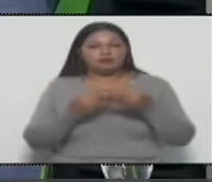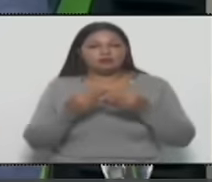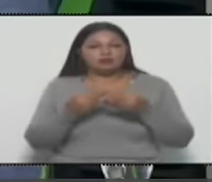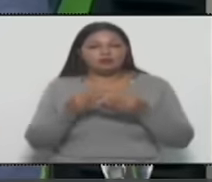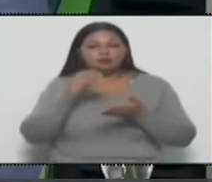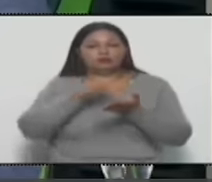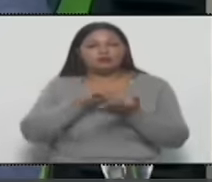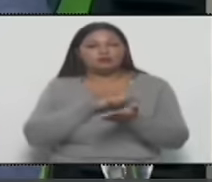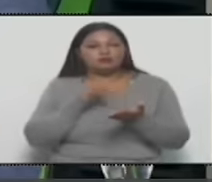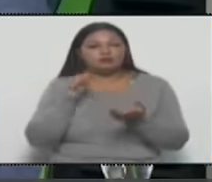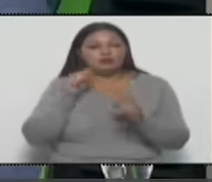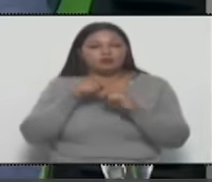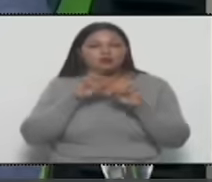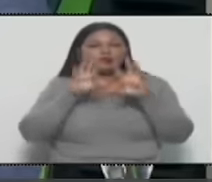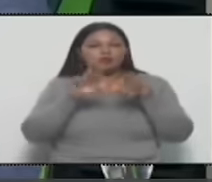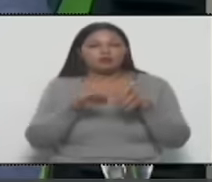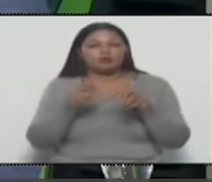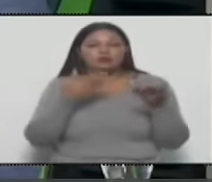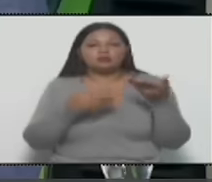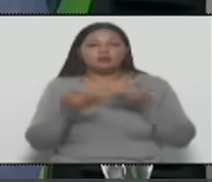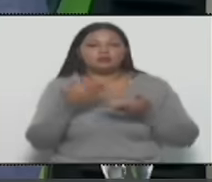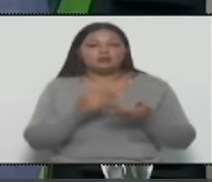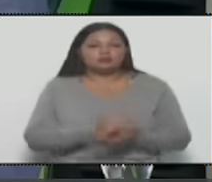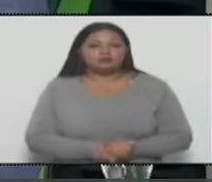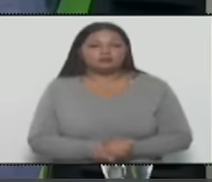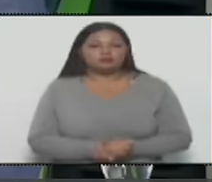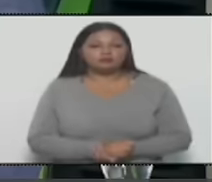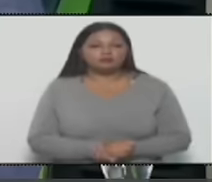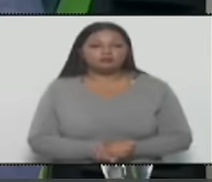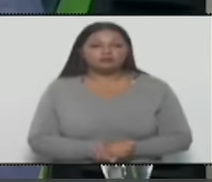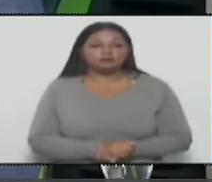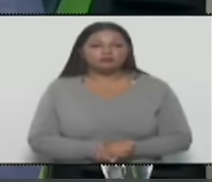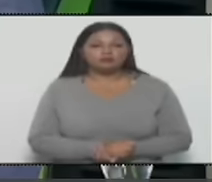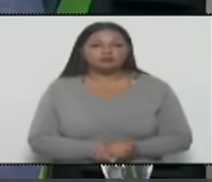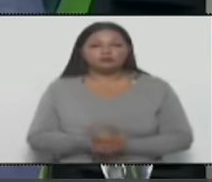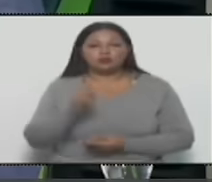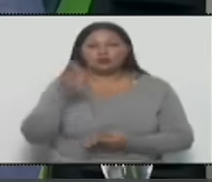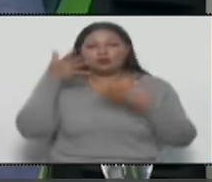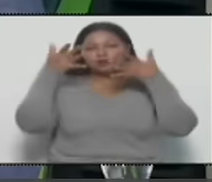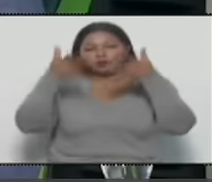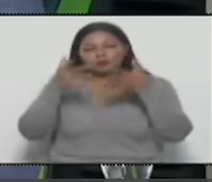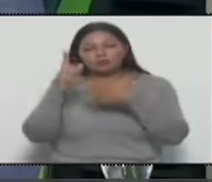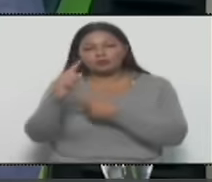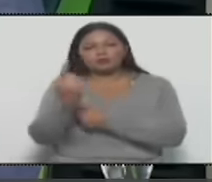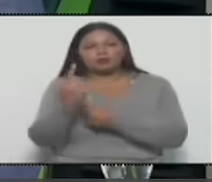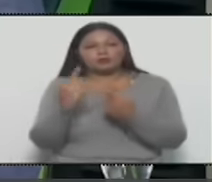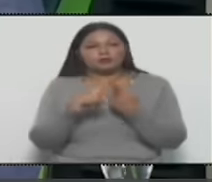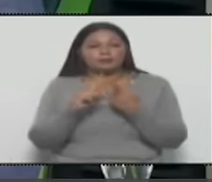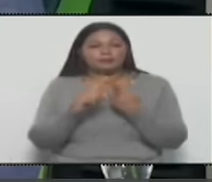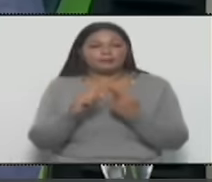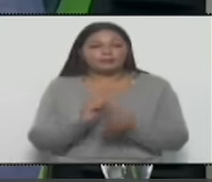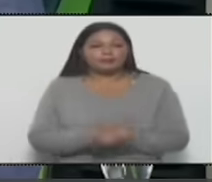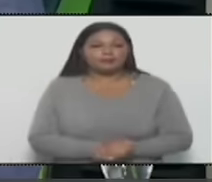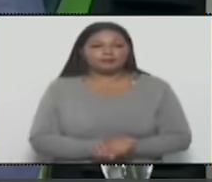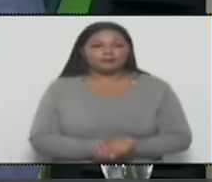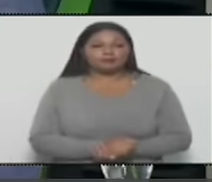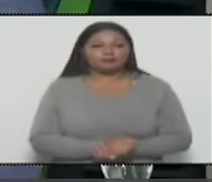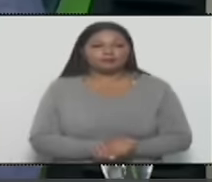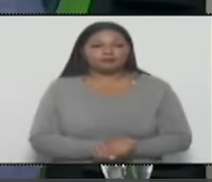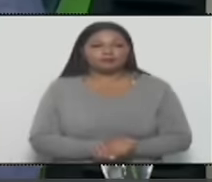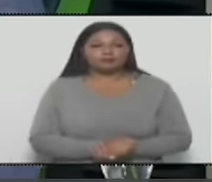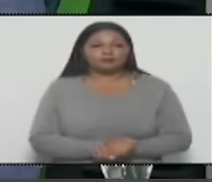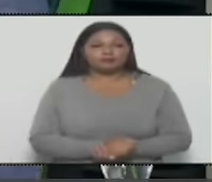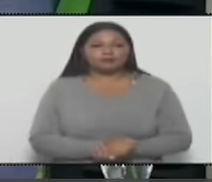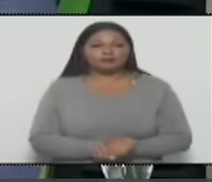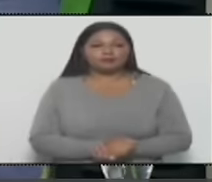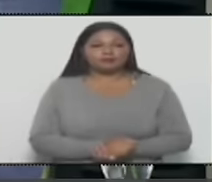instalar en nuestras computadoras servidores. Esa sería una de las recomendaciones principales. Y a los interesados, a los